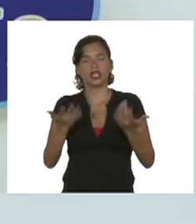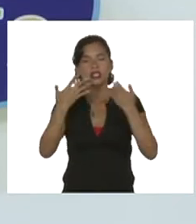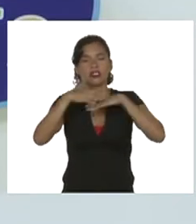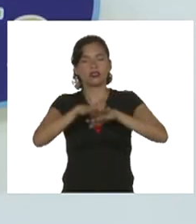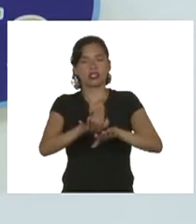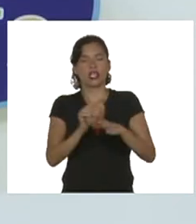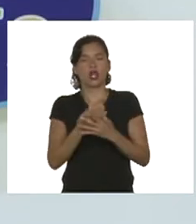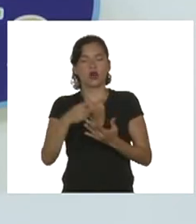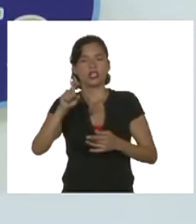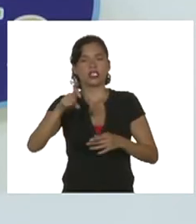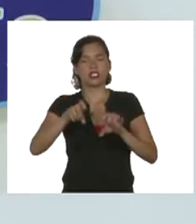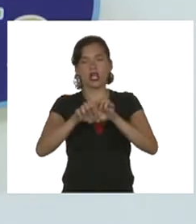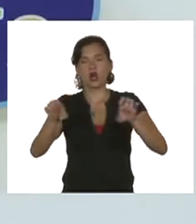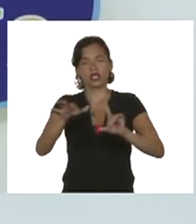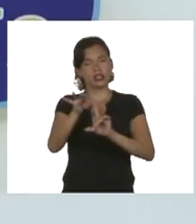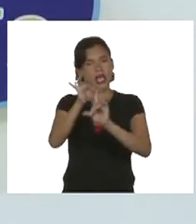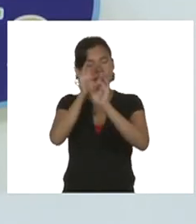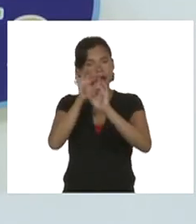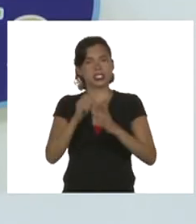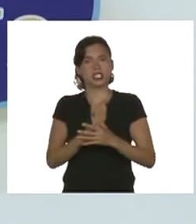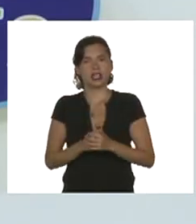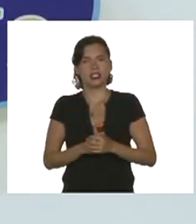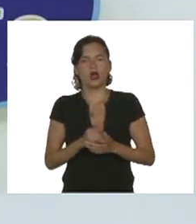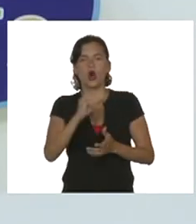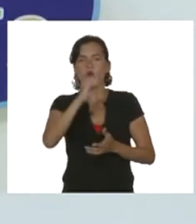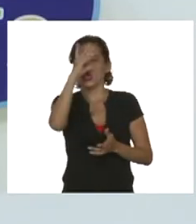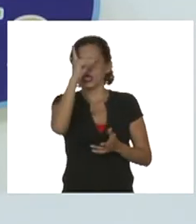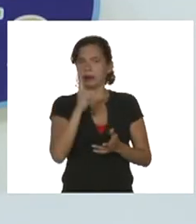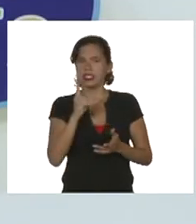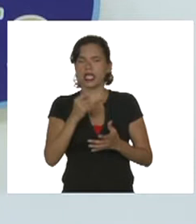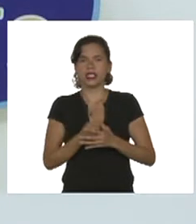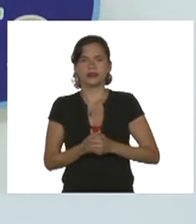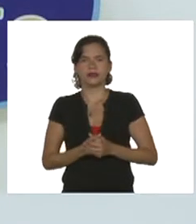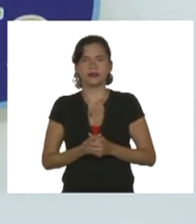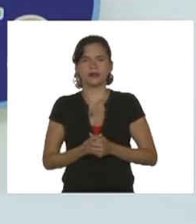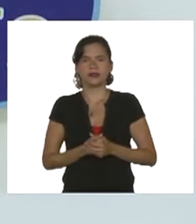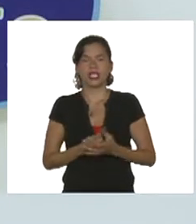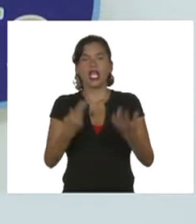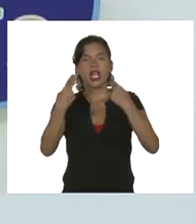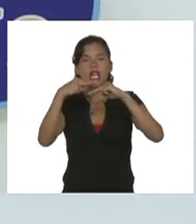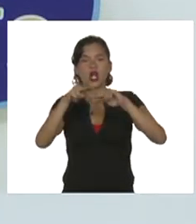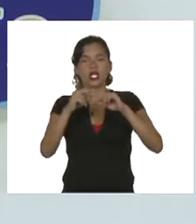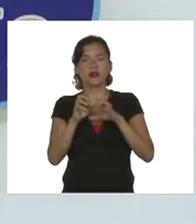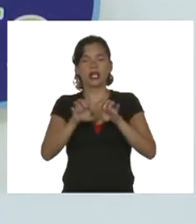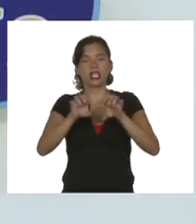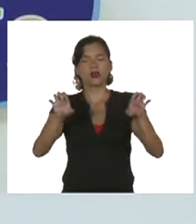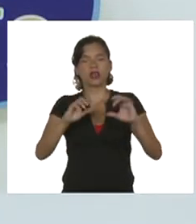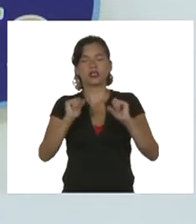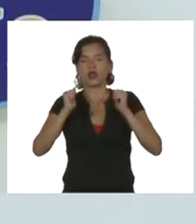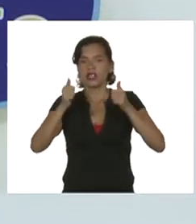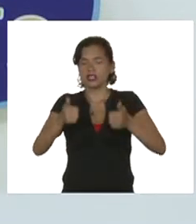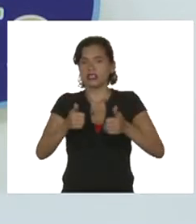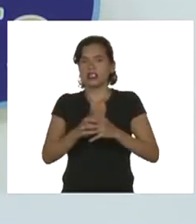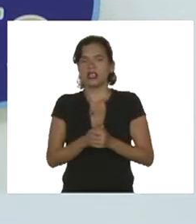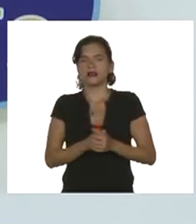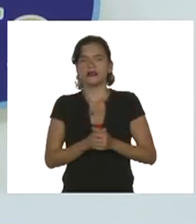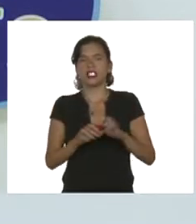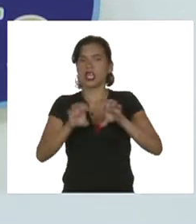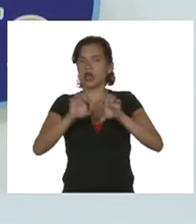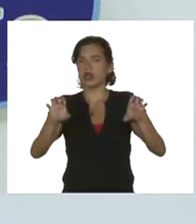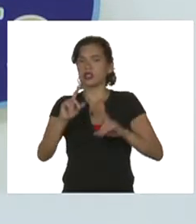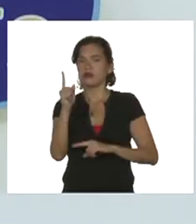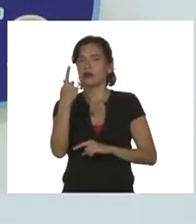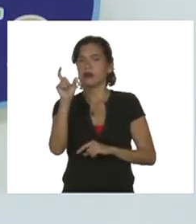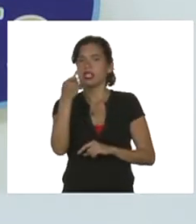integrados con necesidades educativas especiales y o con discapacidad en los niveles de educación inicial y de educación